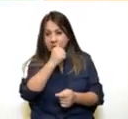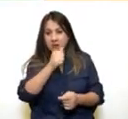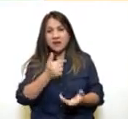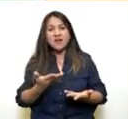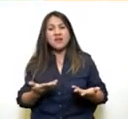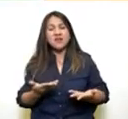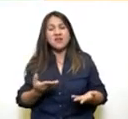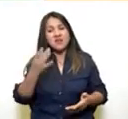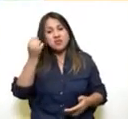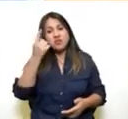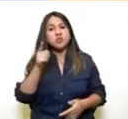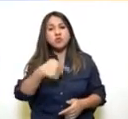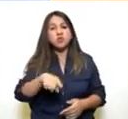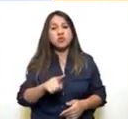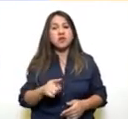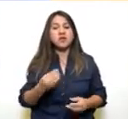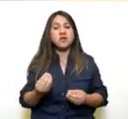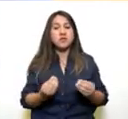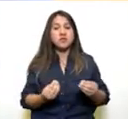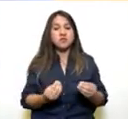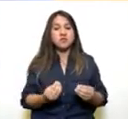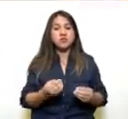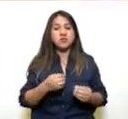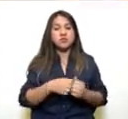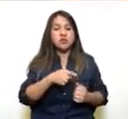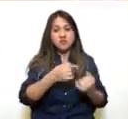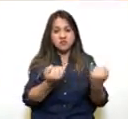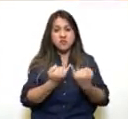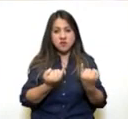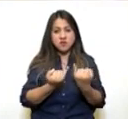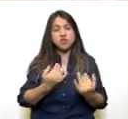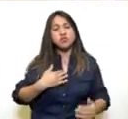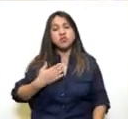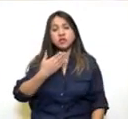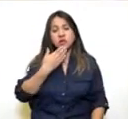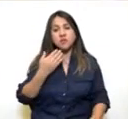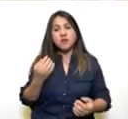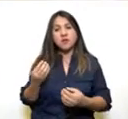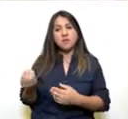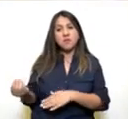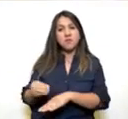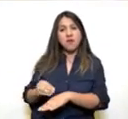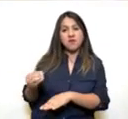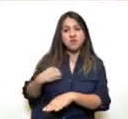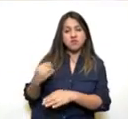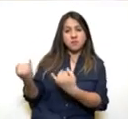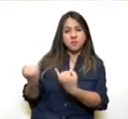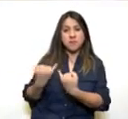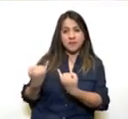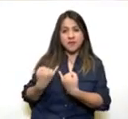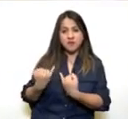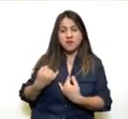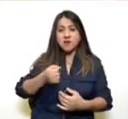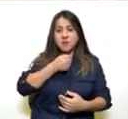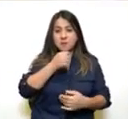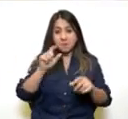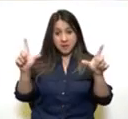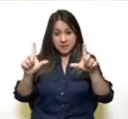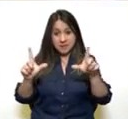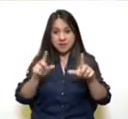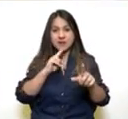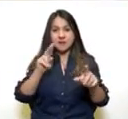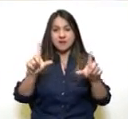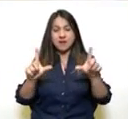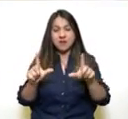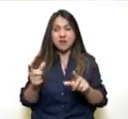malo o que lo que información manejo yo también me informé a través de los medios de prensa de